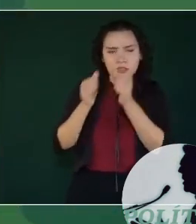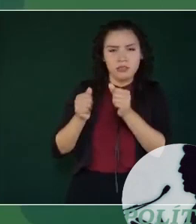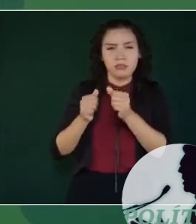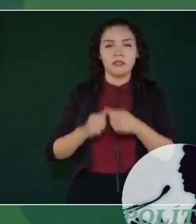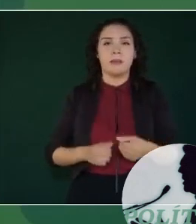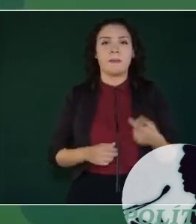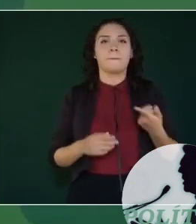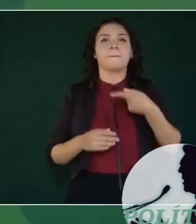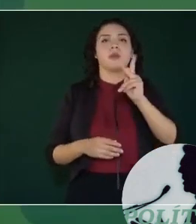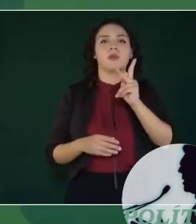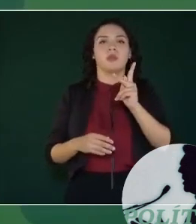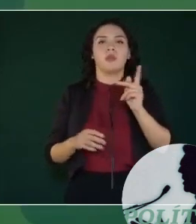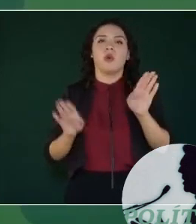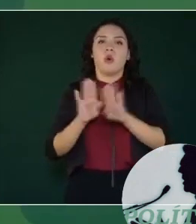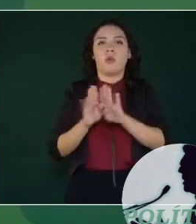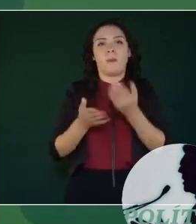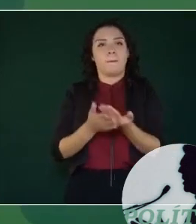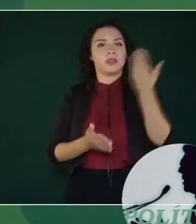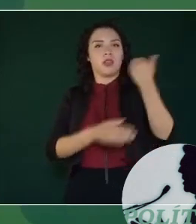ser iguales